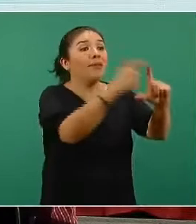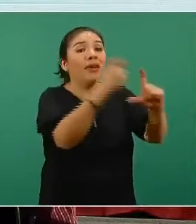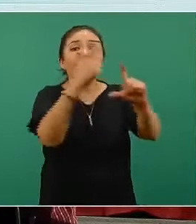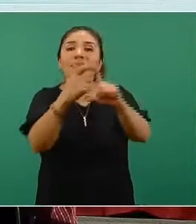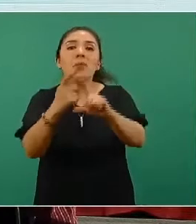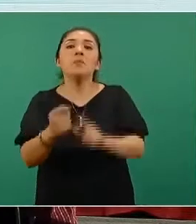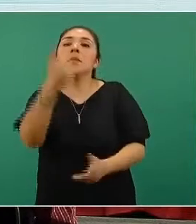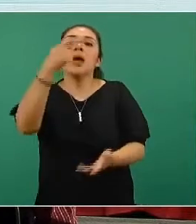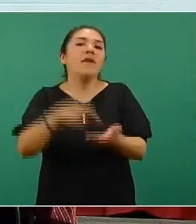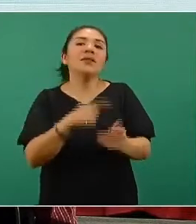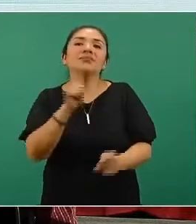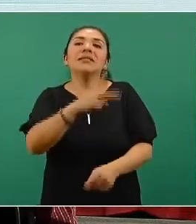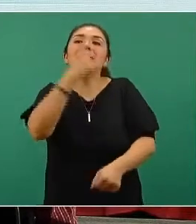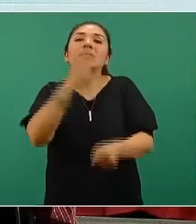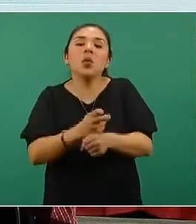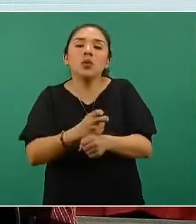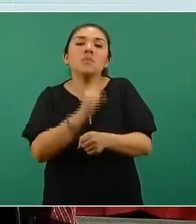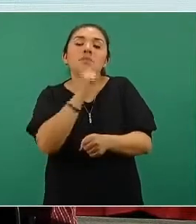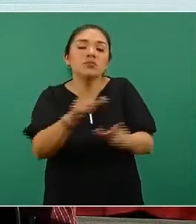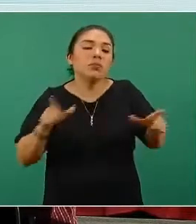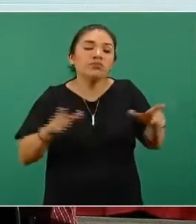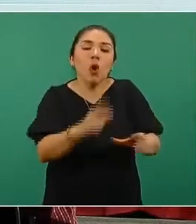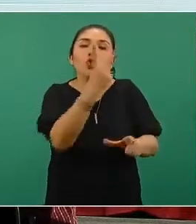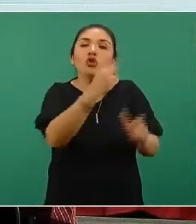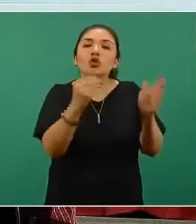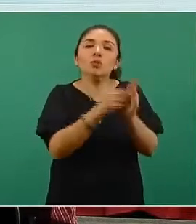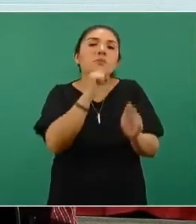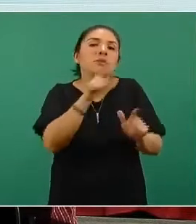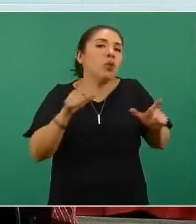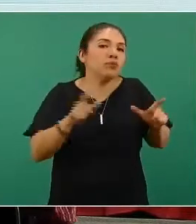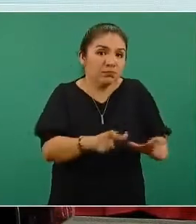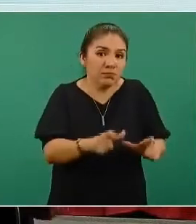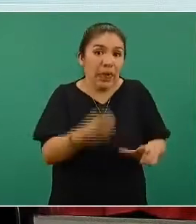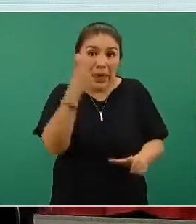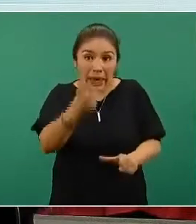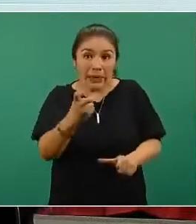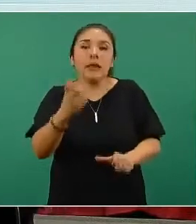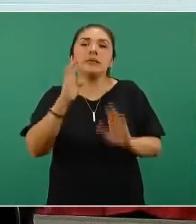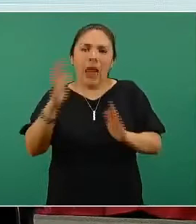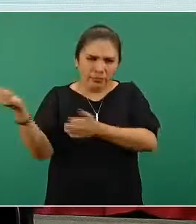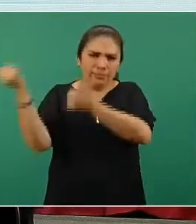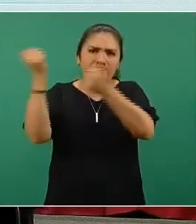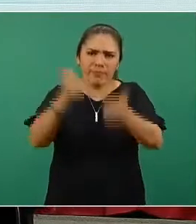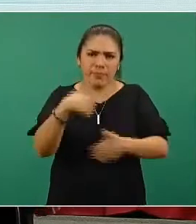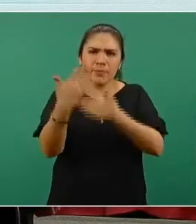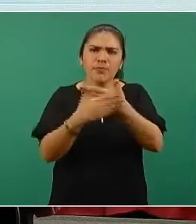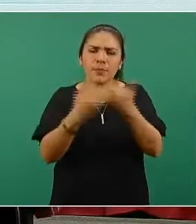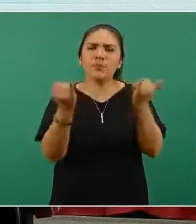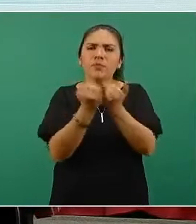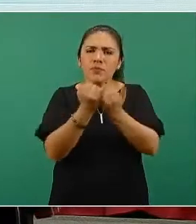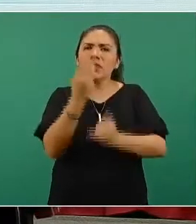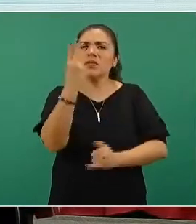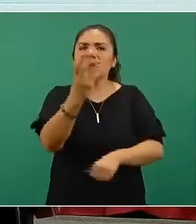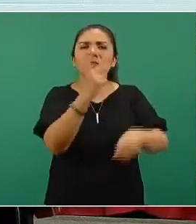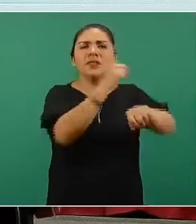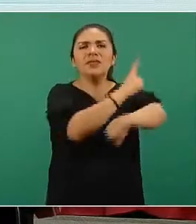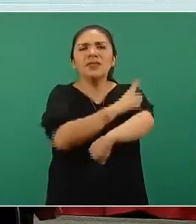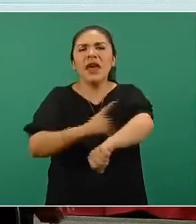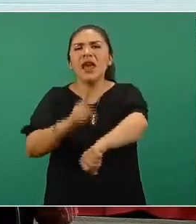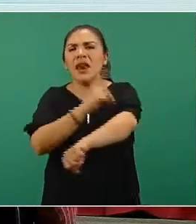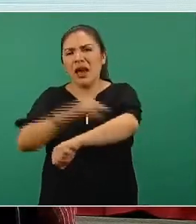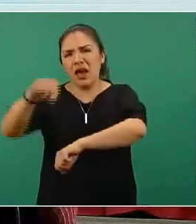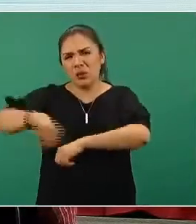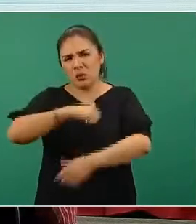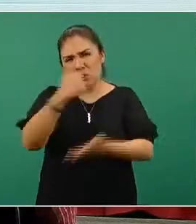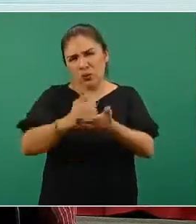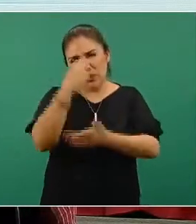y son las segundas dosis de estos 200,000. Pero ya esas recibieron, son las que se aplicaron también en 3 delegaciones de la Ciudad de